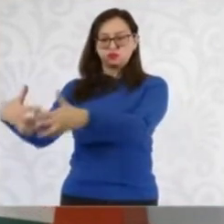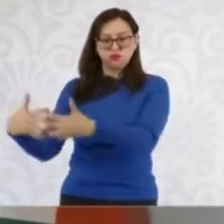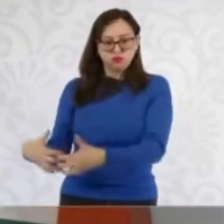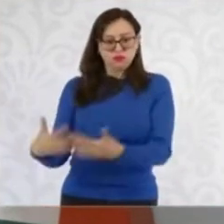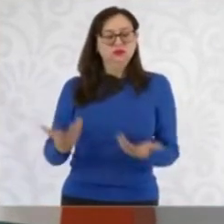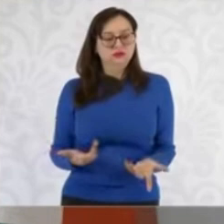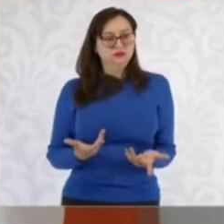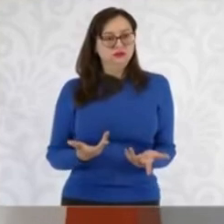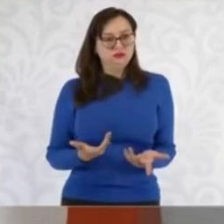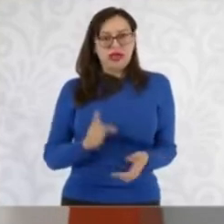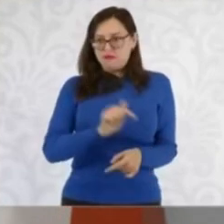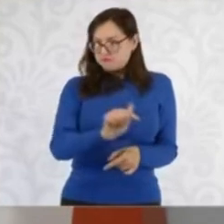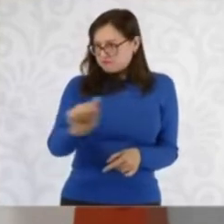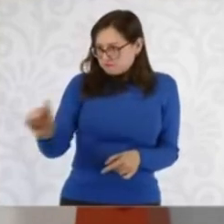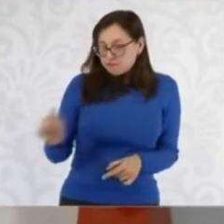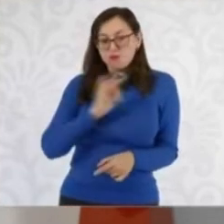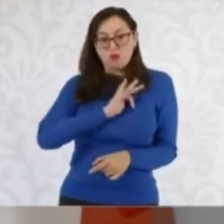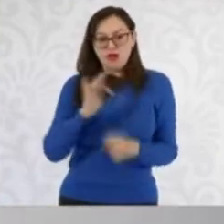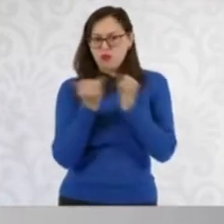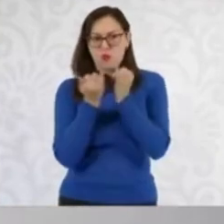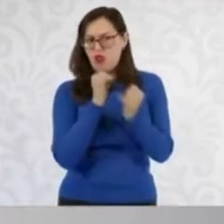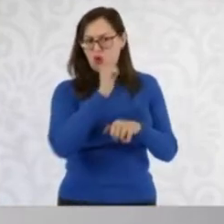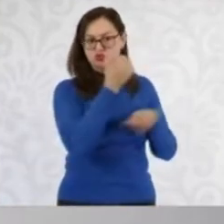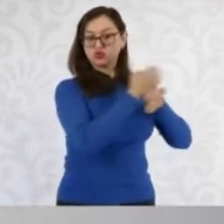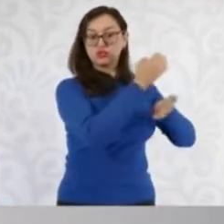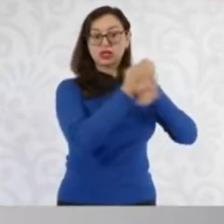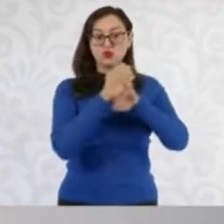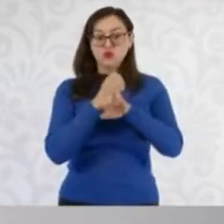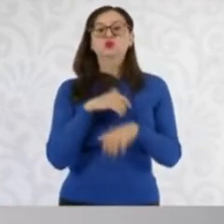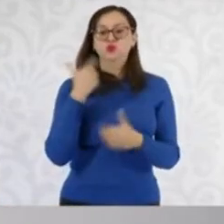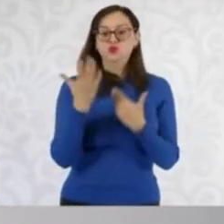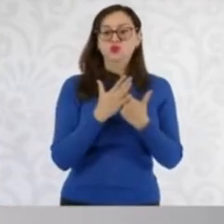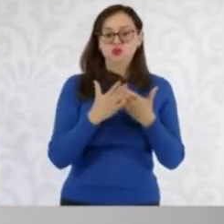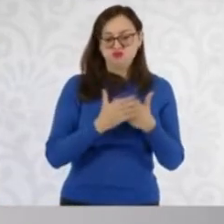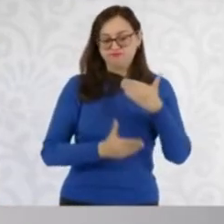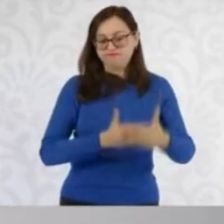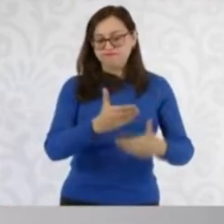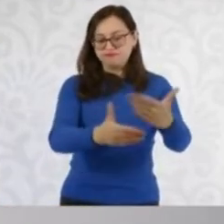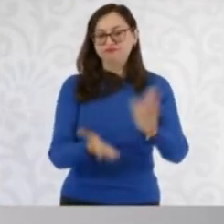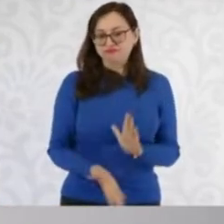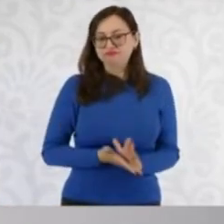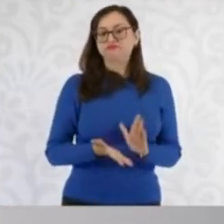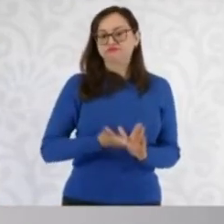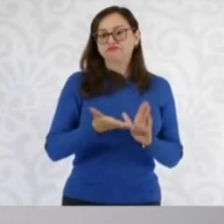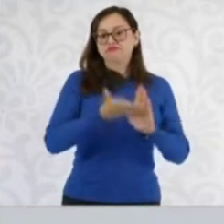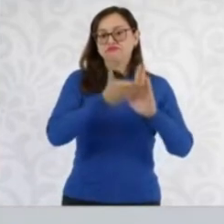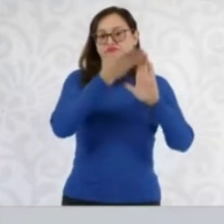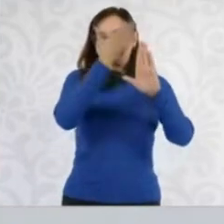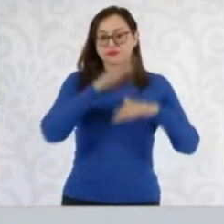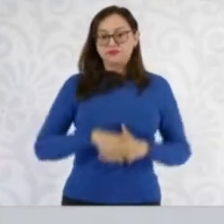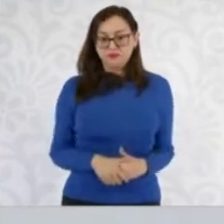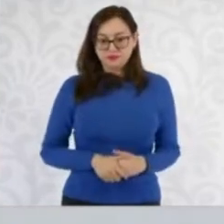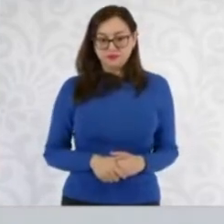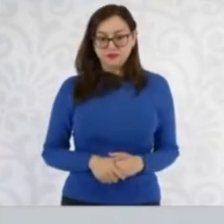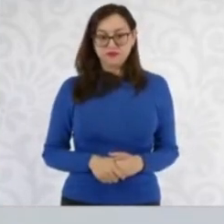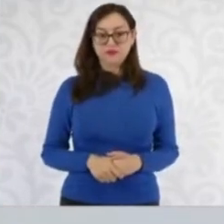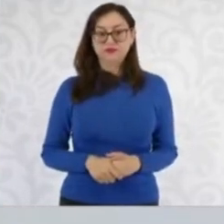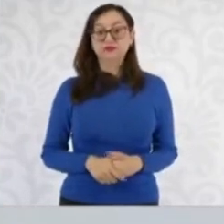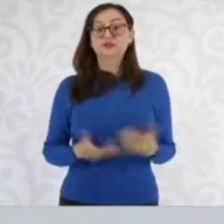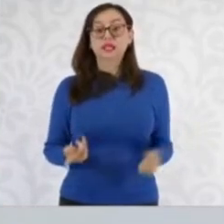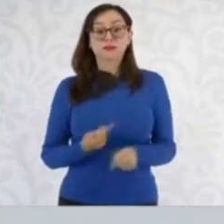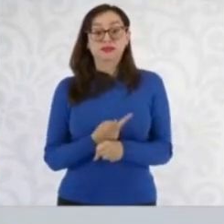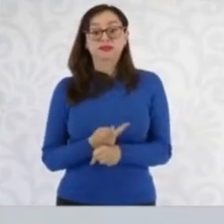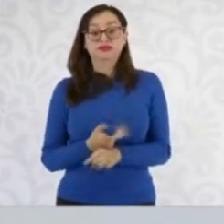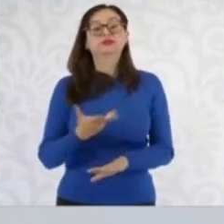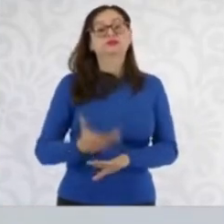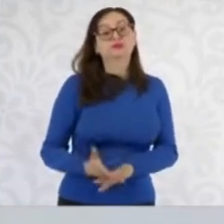vamos a desarrollar a lo largo y ancho del país, a partir también de la infraestructura. Durante también el neoliberalismo se planteó